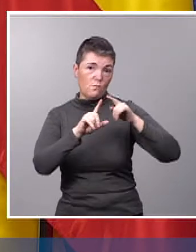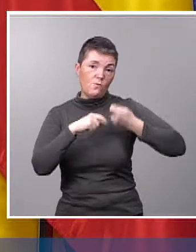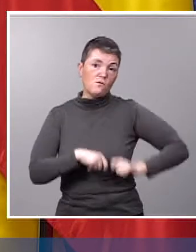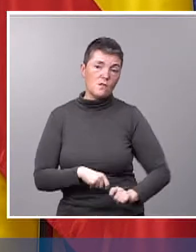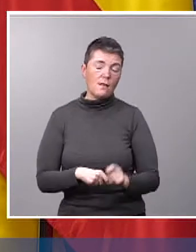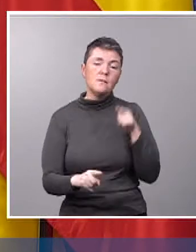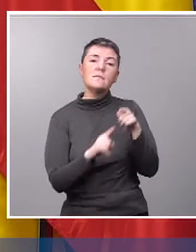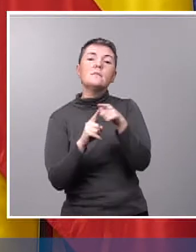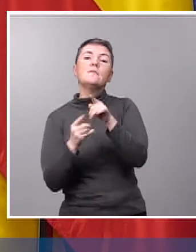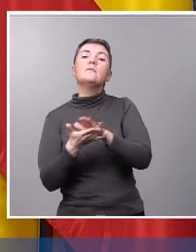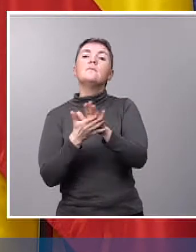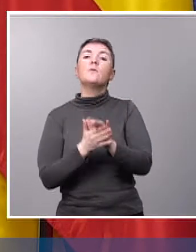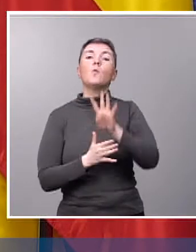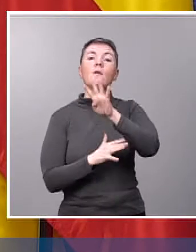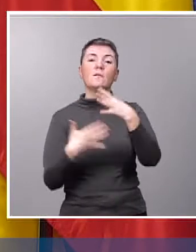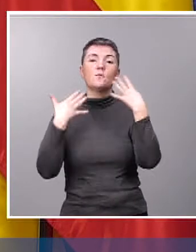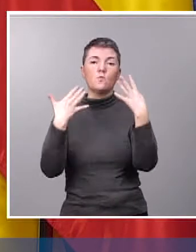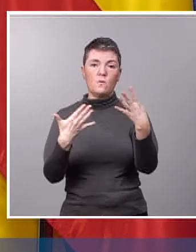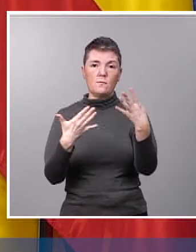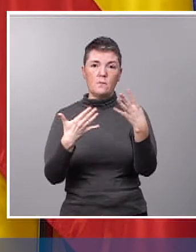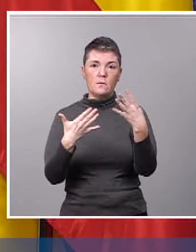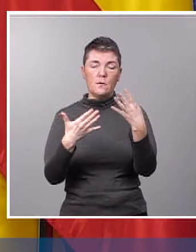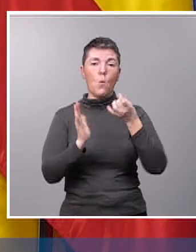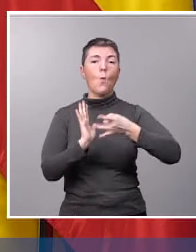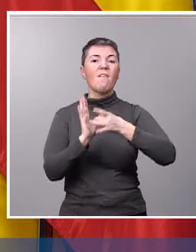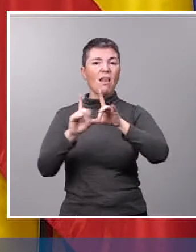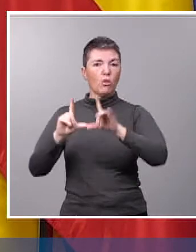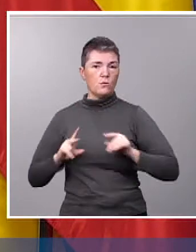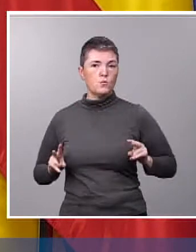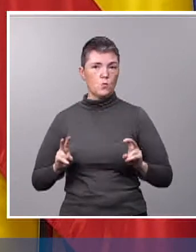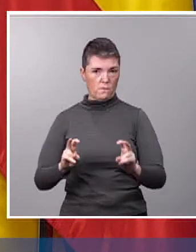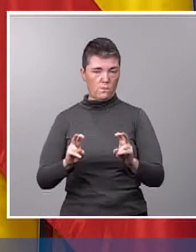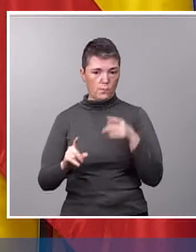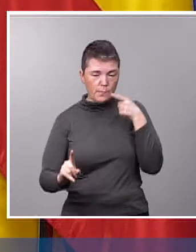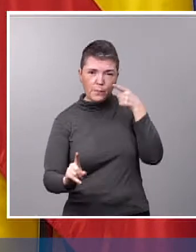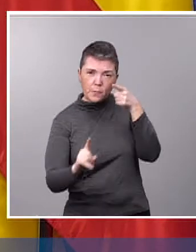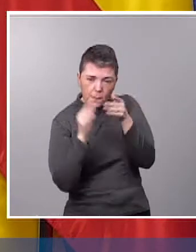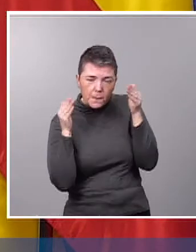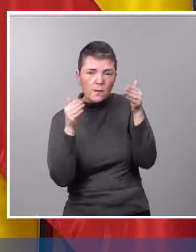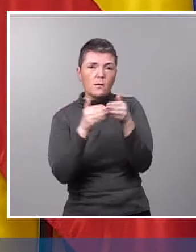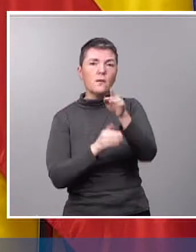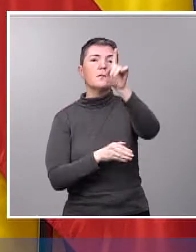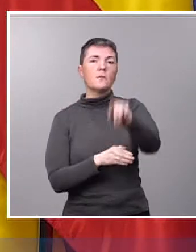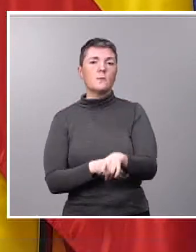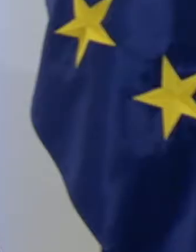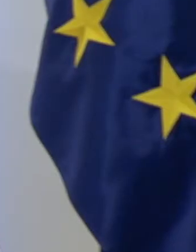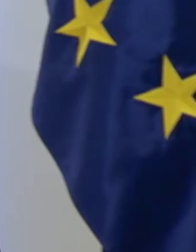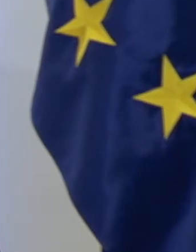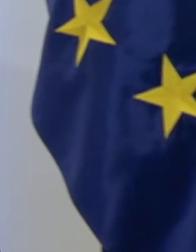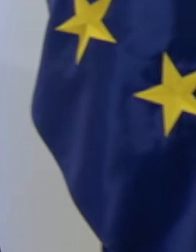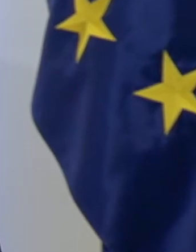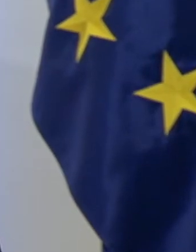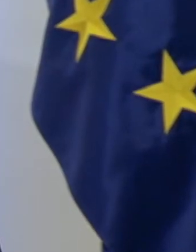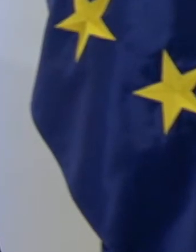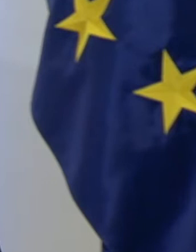se refieren a 49 nuevas cualificaciones que están enfocadas, que se dirigen también a nuevos sectores estratégicos. Yo creo que es